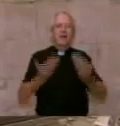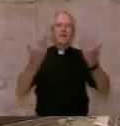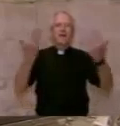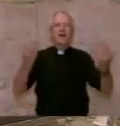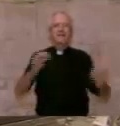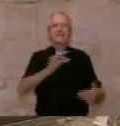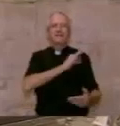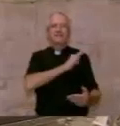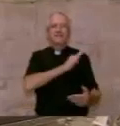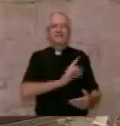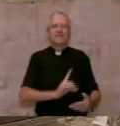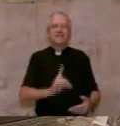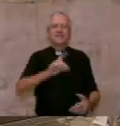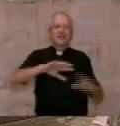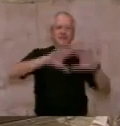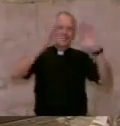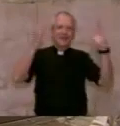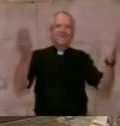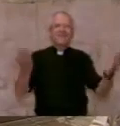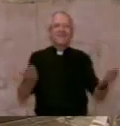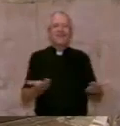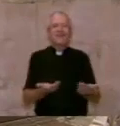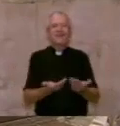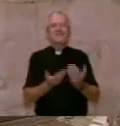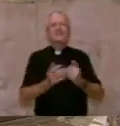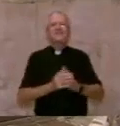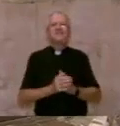Aclamad al Señor tierra entera.